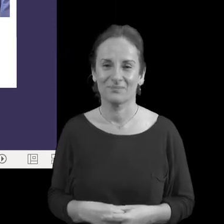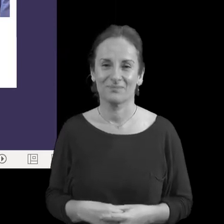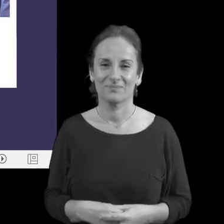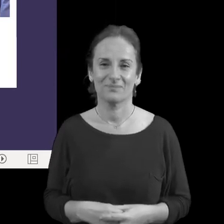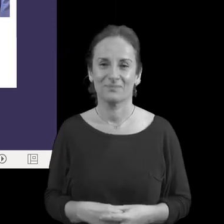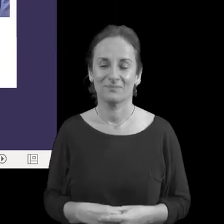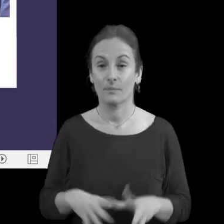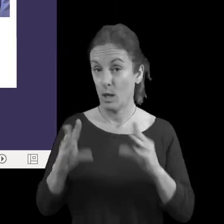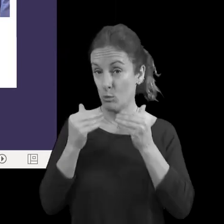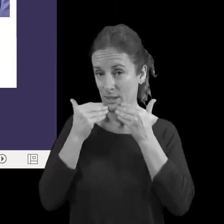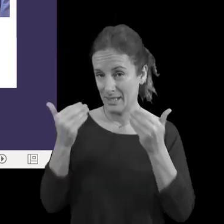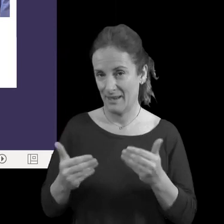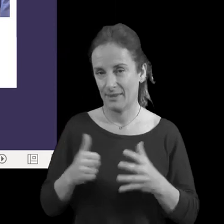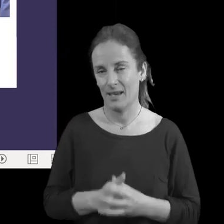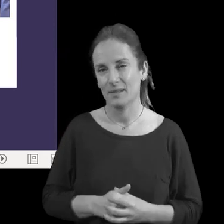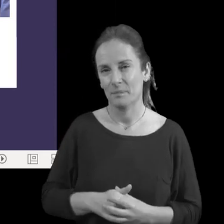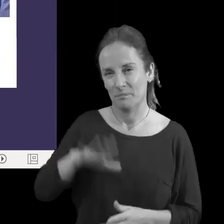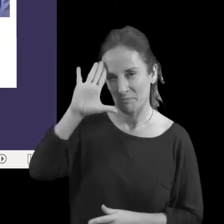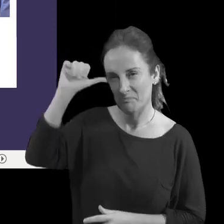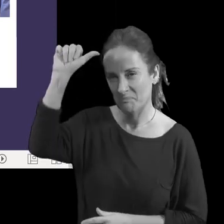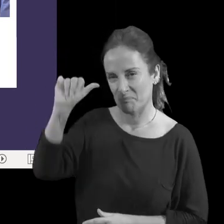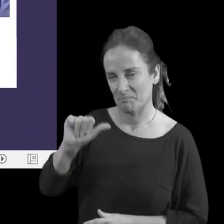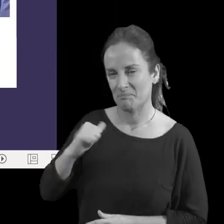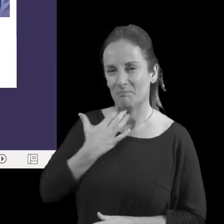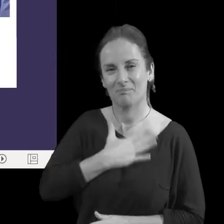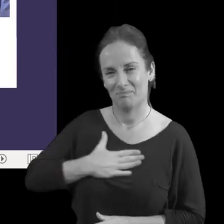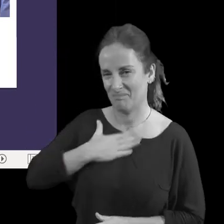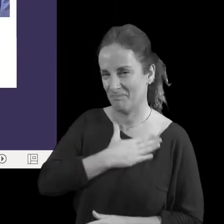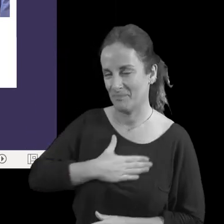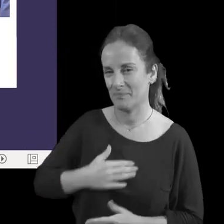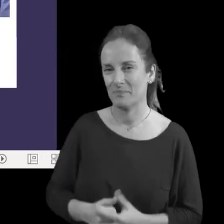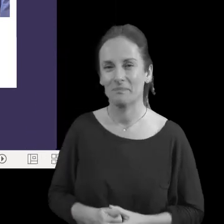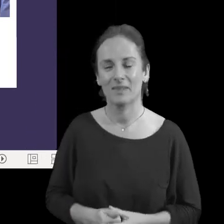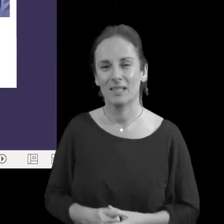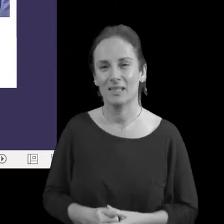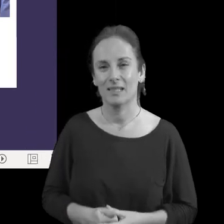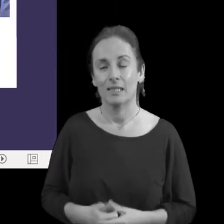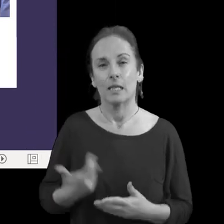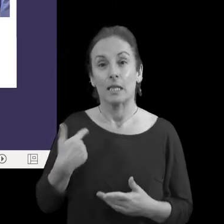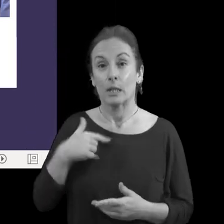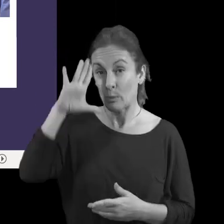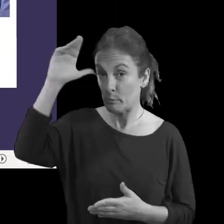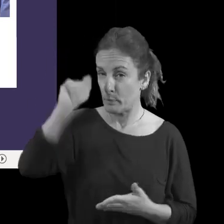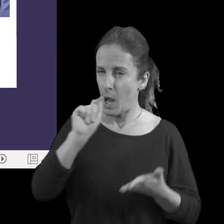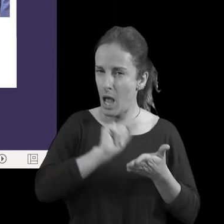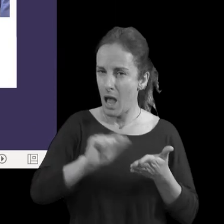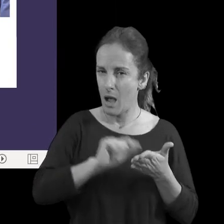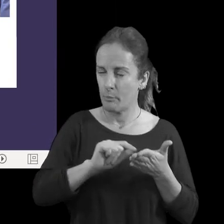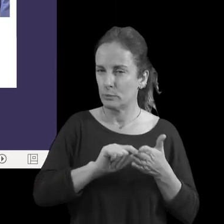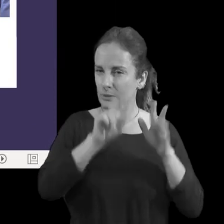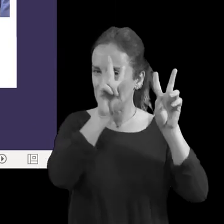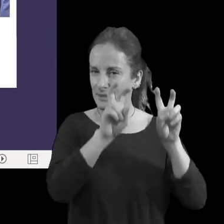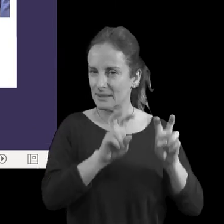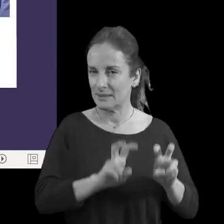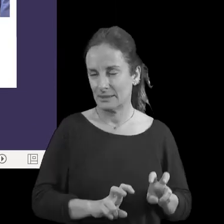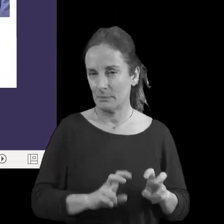Muchas gracias, me ha encantado, he disfrutado mucho, mucho escuchándote. Y yo he ido apuntando como diferentes cuestiones que algunas ya